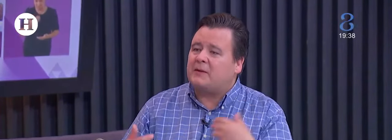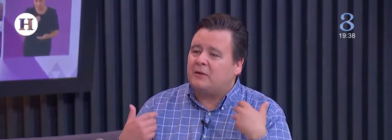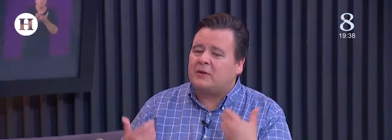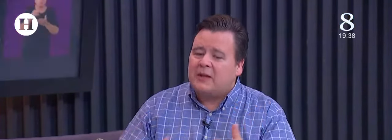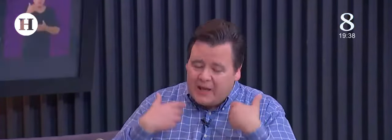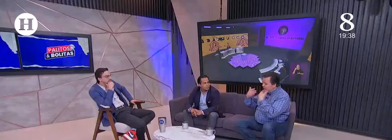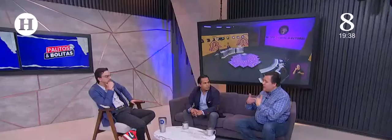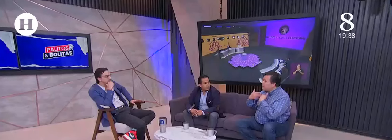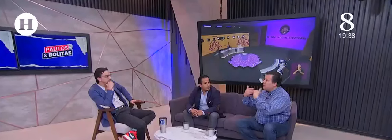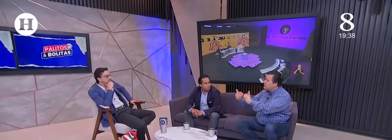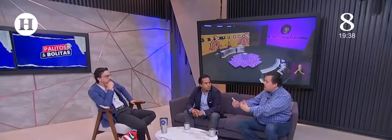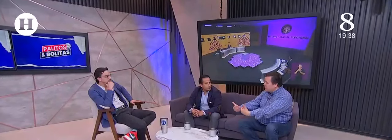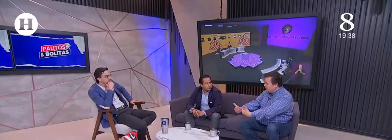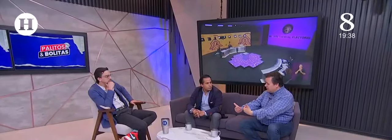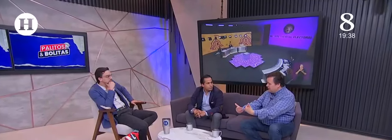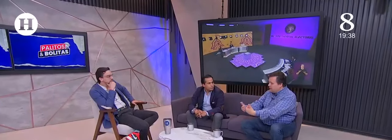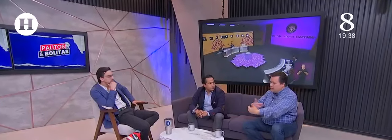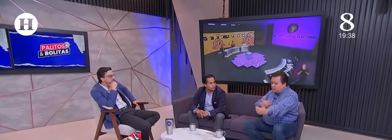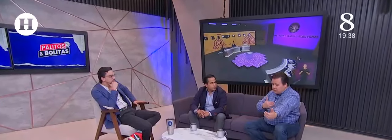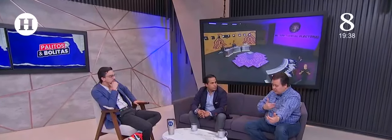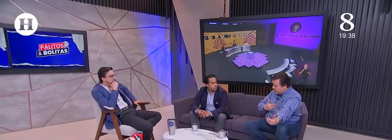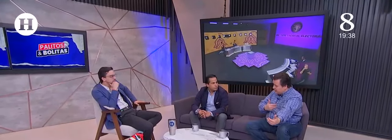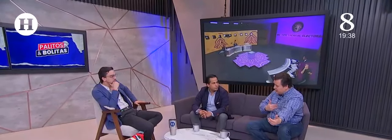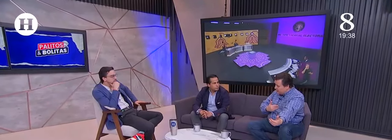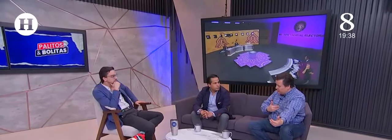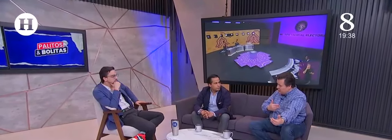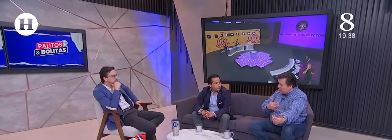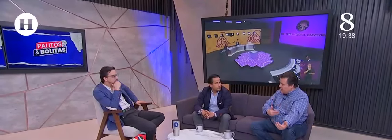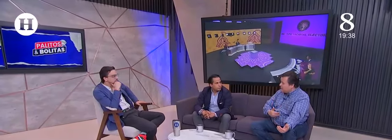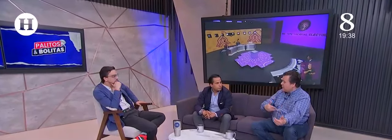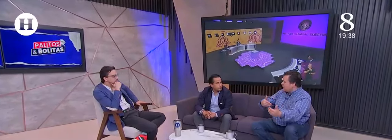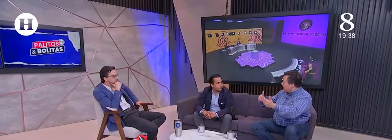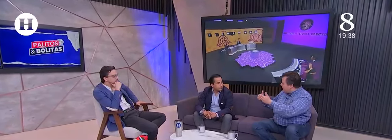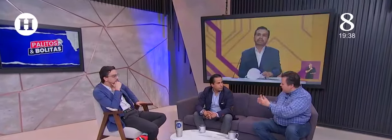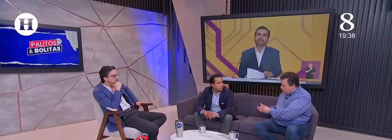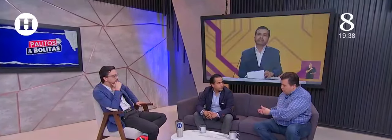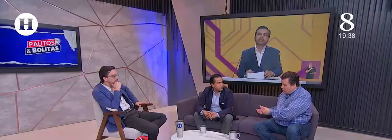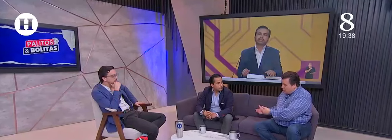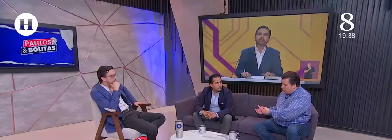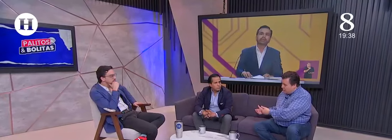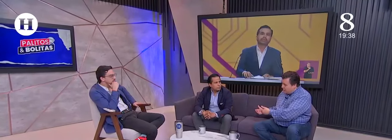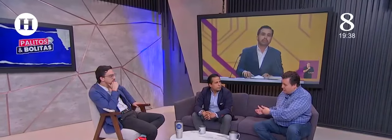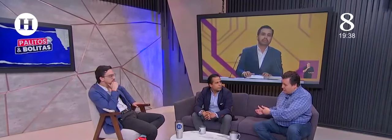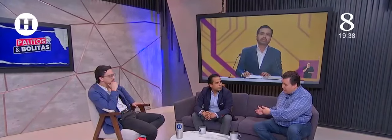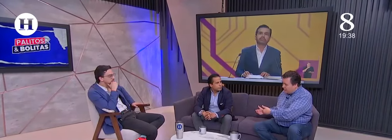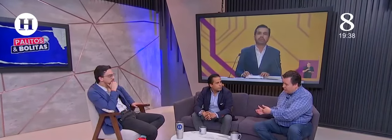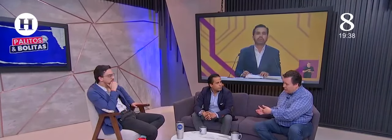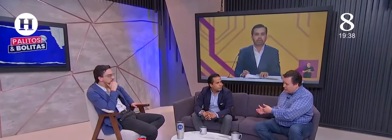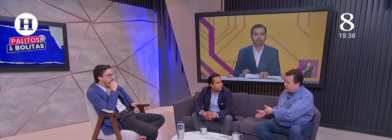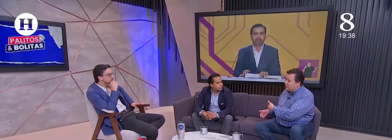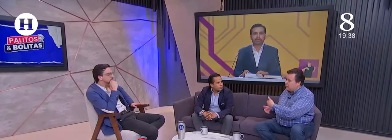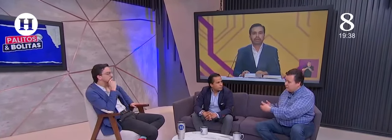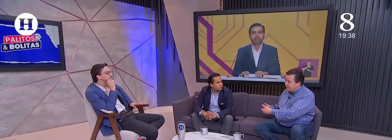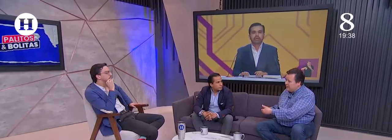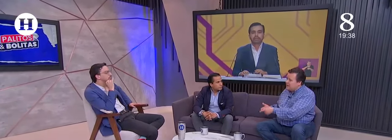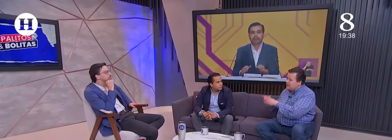justamente para decirnos E eso esto es importante no nos está diciendo esto Esta persona comunicó mejor las mejor mejor